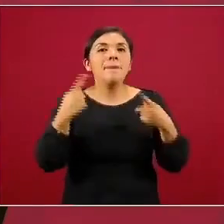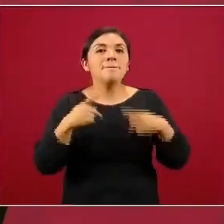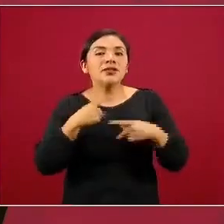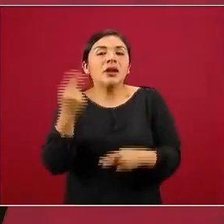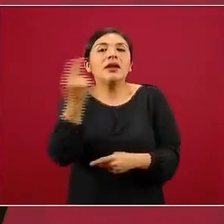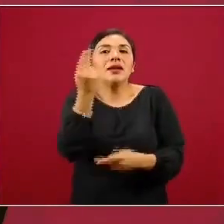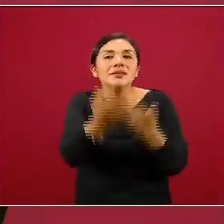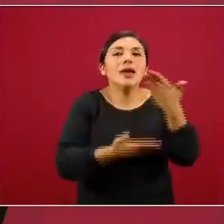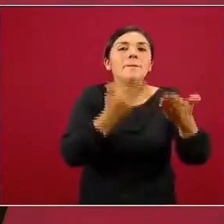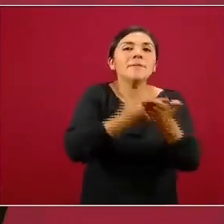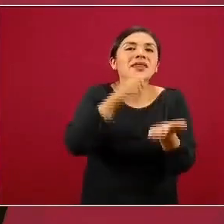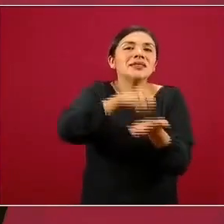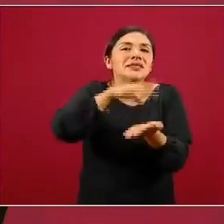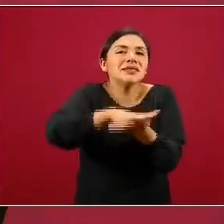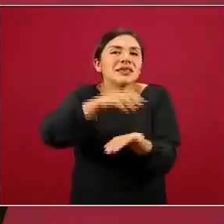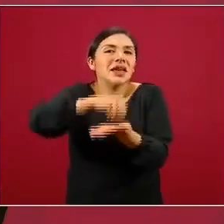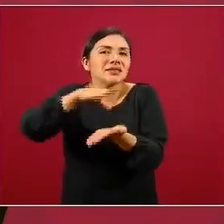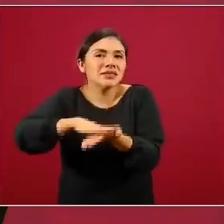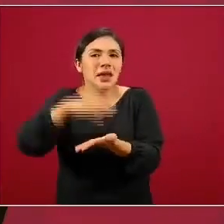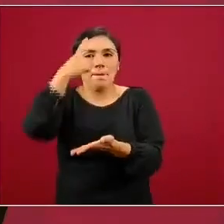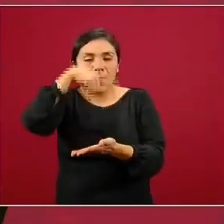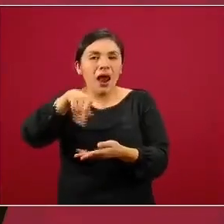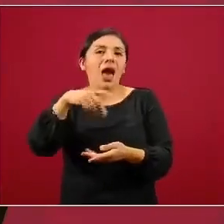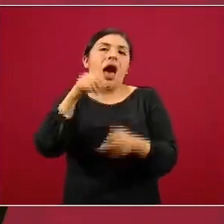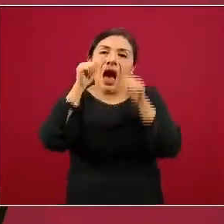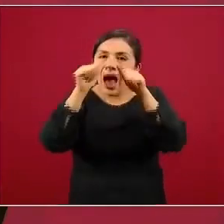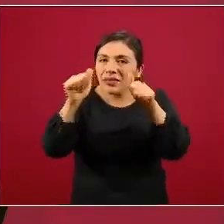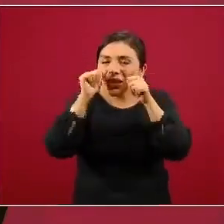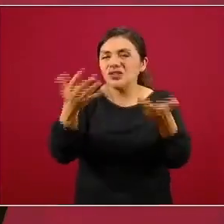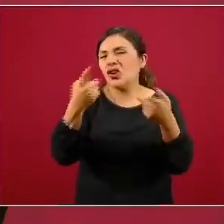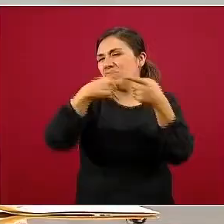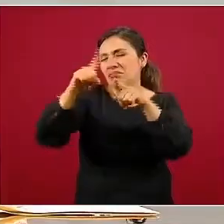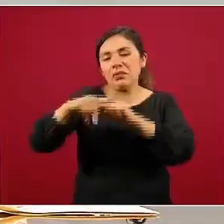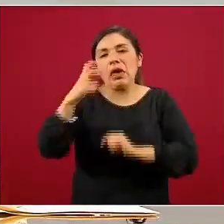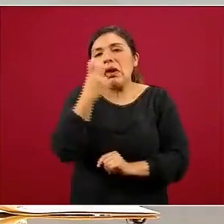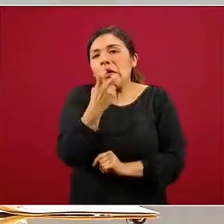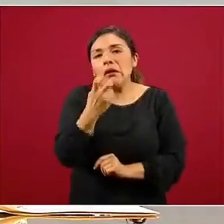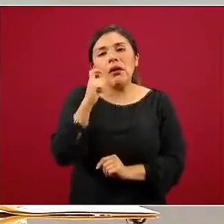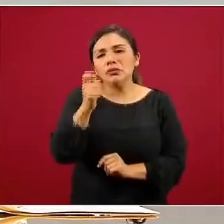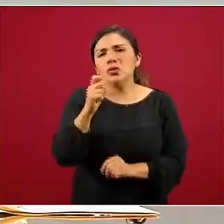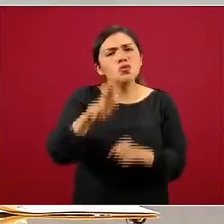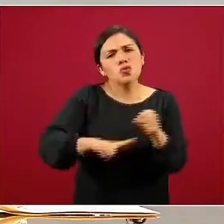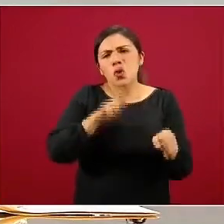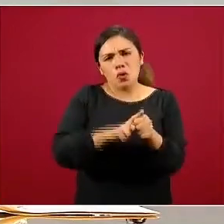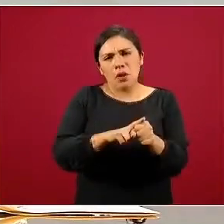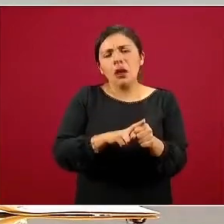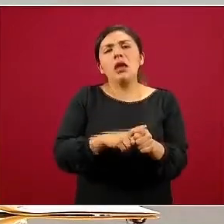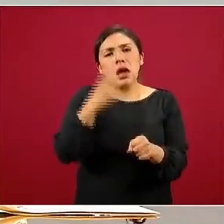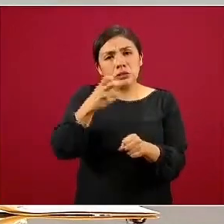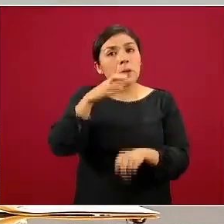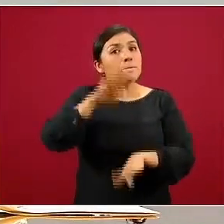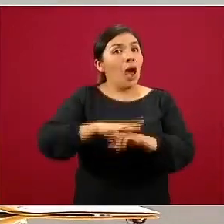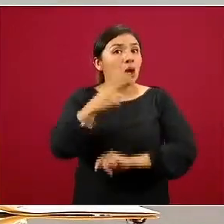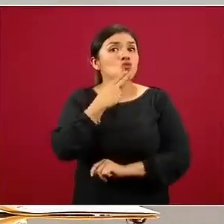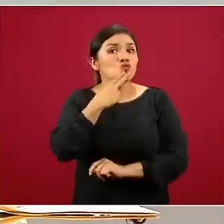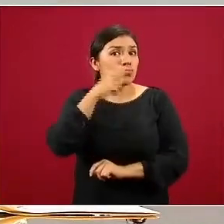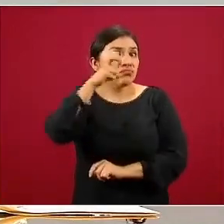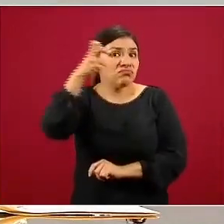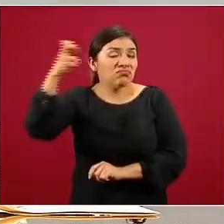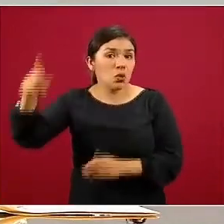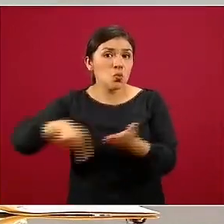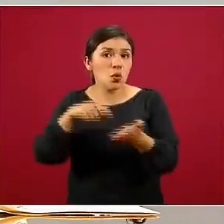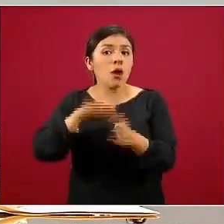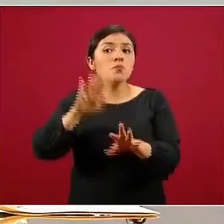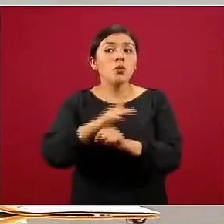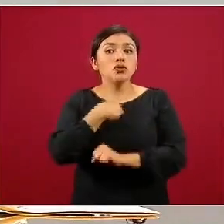a solicitar volver a tener sus consultas. Es algo que es normal, van a ser de gran utilidad porque, como